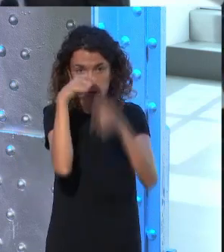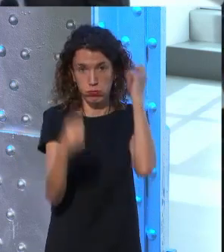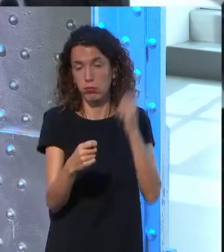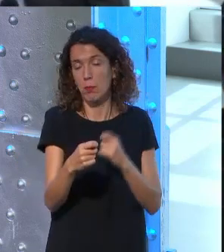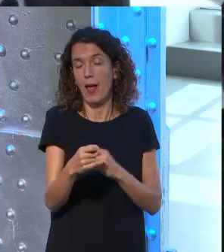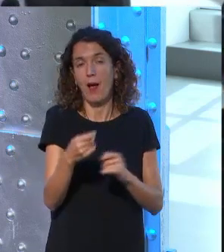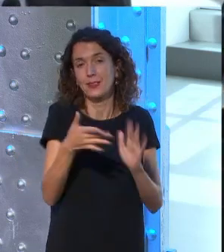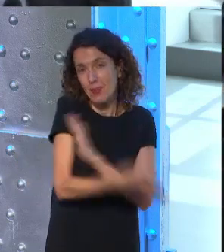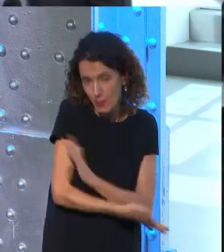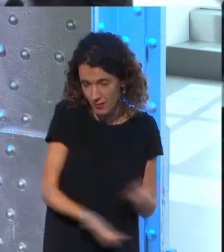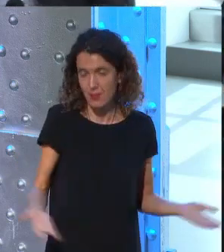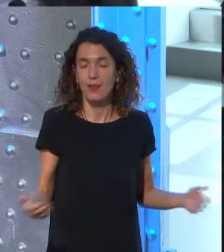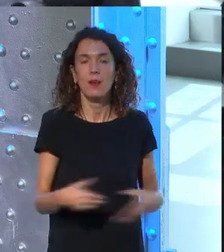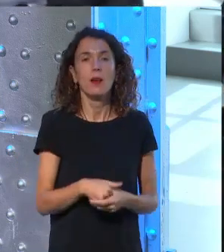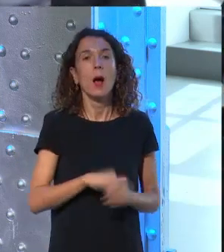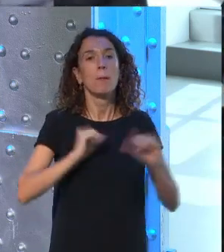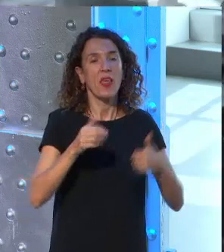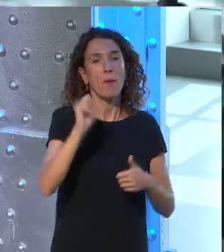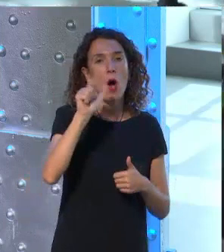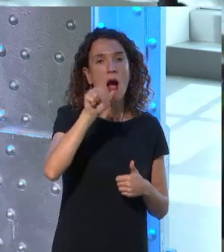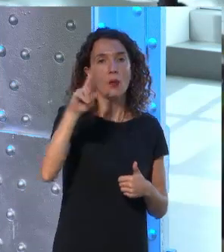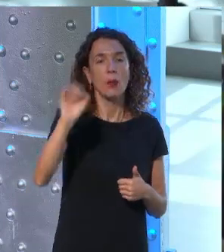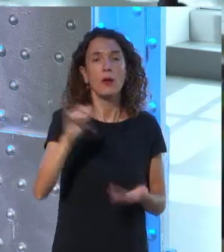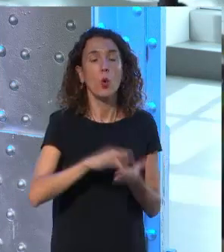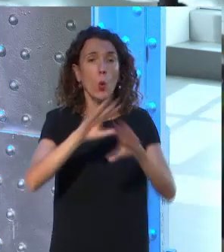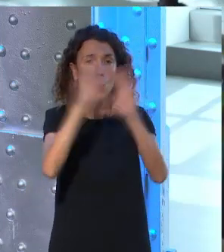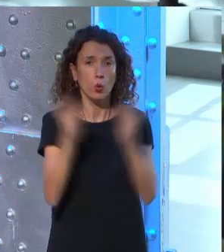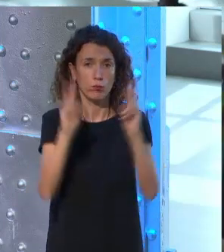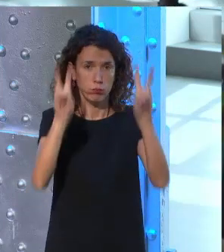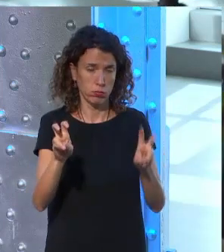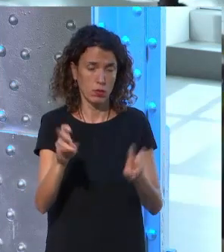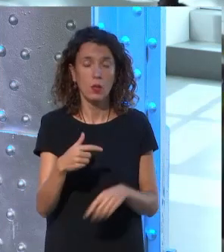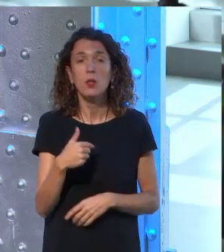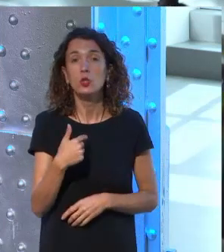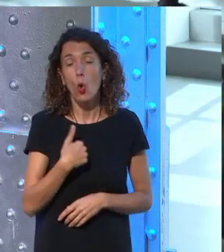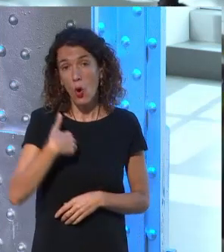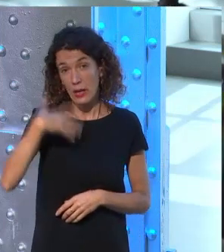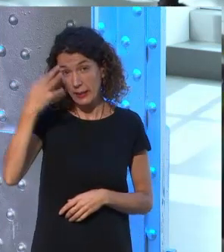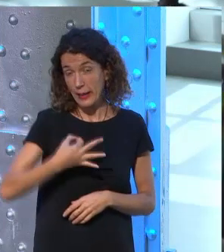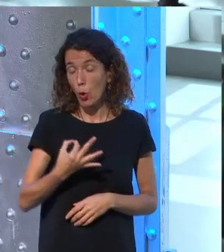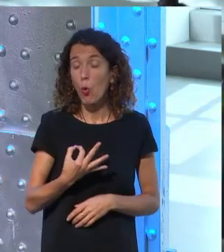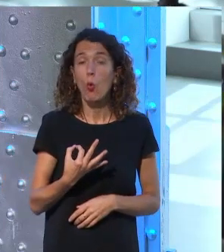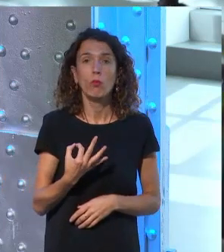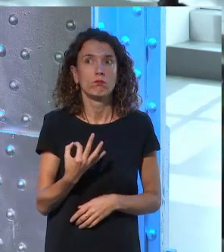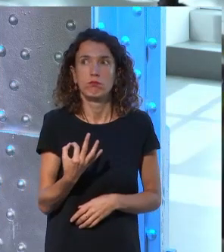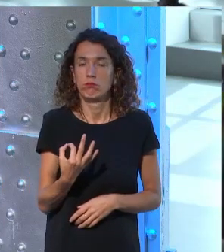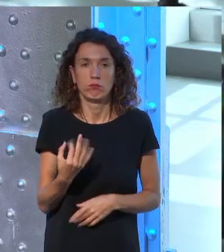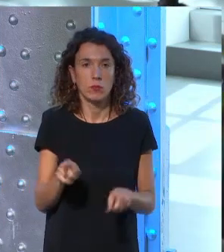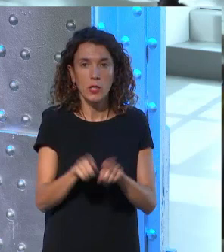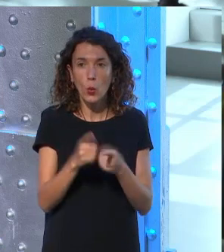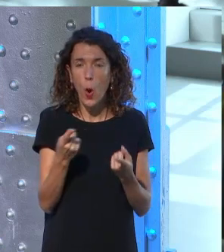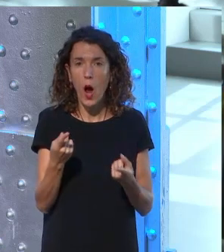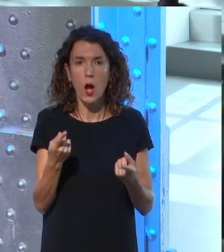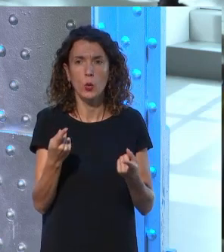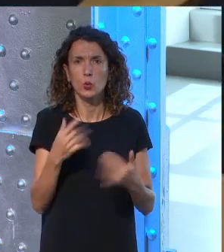nuestra memoria. Comienza, Álvaro. Pues muy brevemente. Yo creo que pocas veces habrá habido tanto